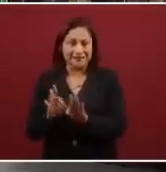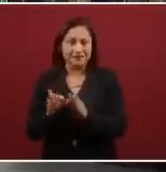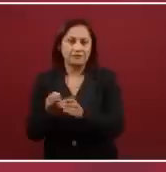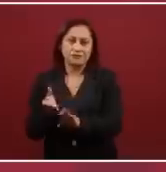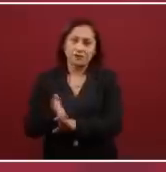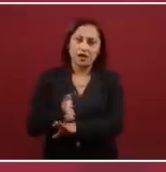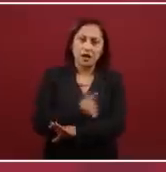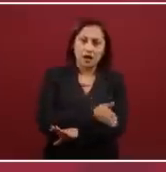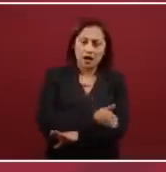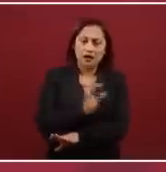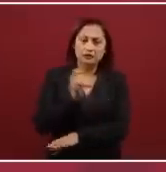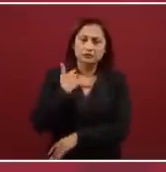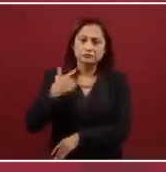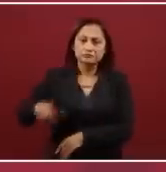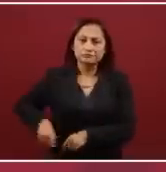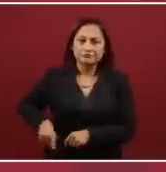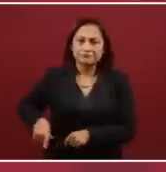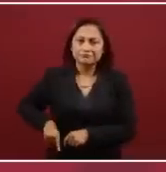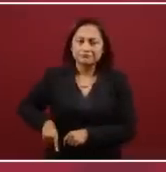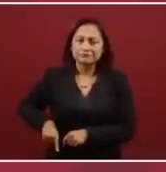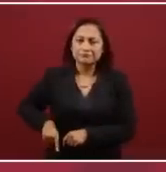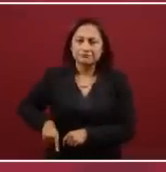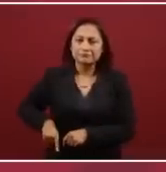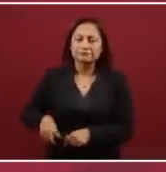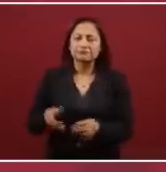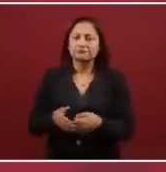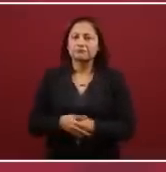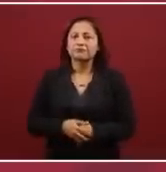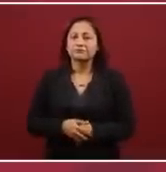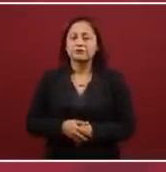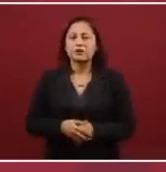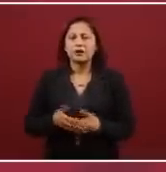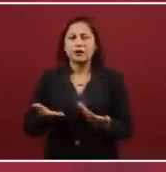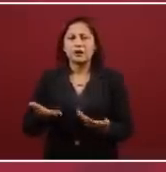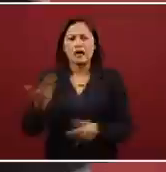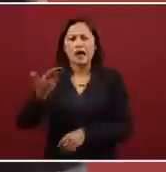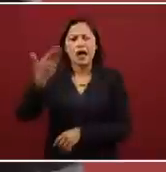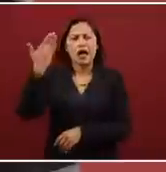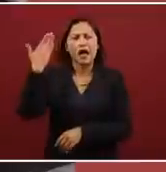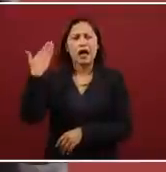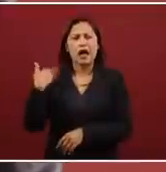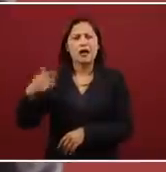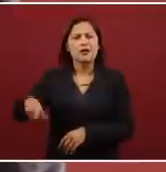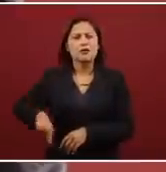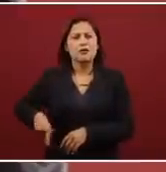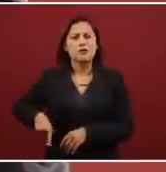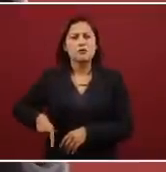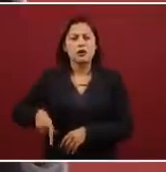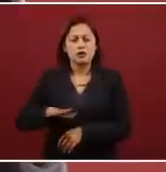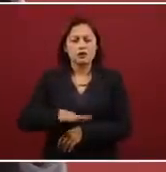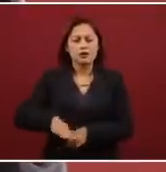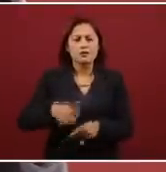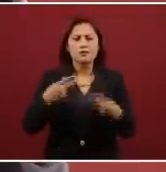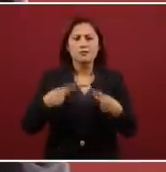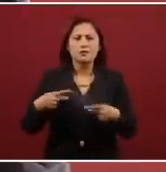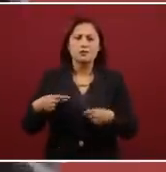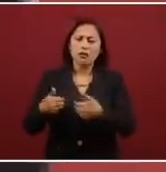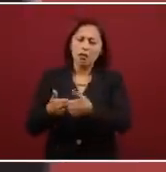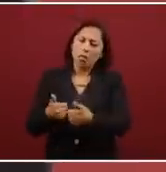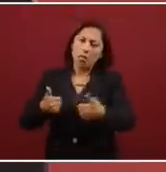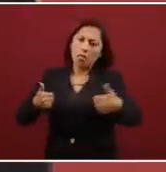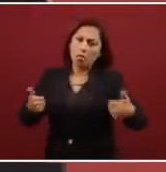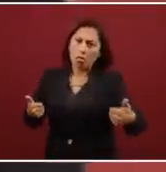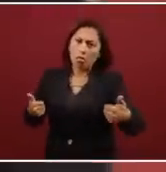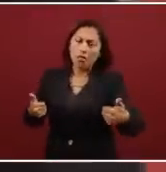totalmente alejado de la gente, alejado del pueblo, divorciado de los ciudadanos. Por